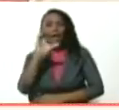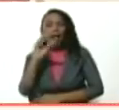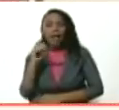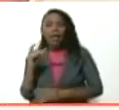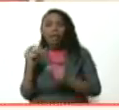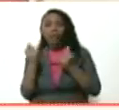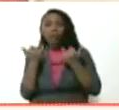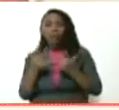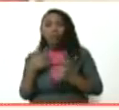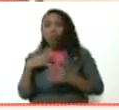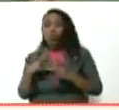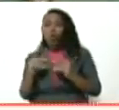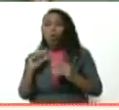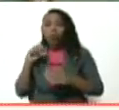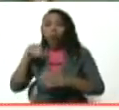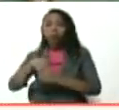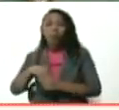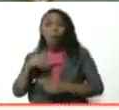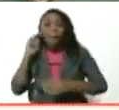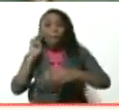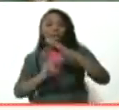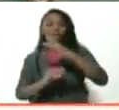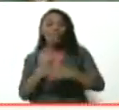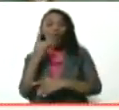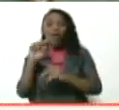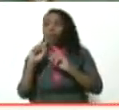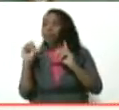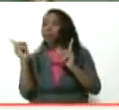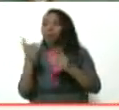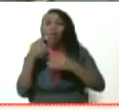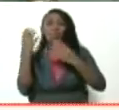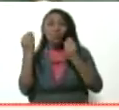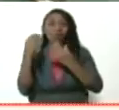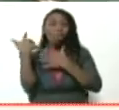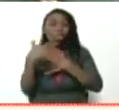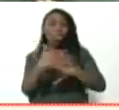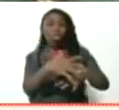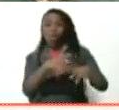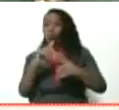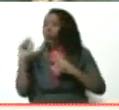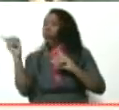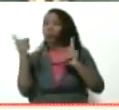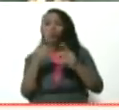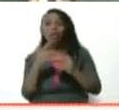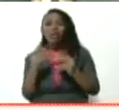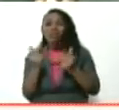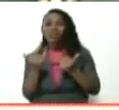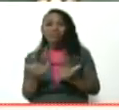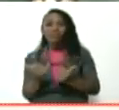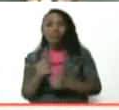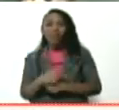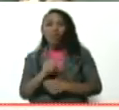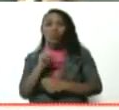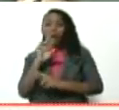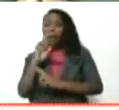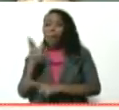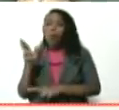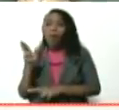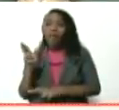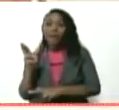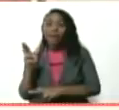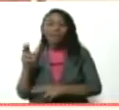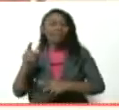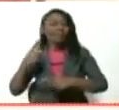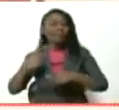instante estaba tomado todo el Palacio de Miraflores y sus alrededores, y gente por todos lados. En un instante, es una respuesta, pero de